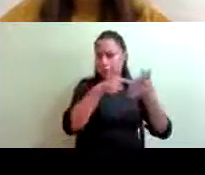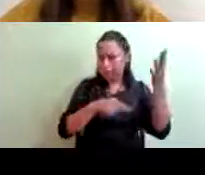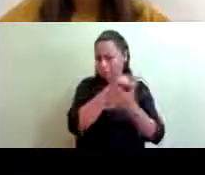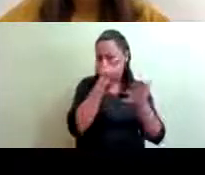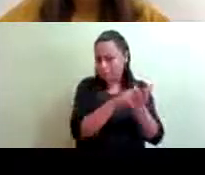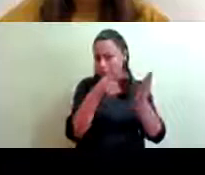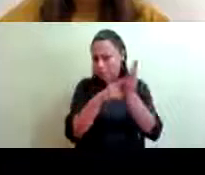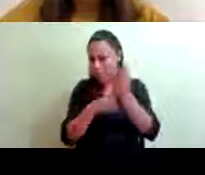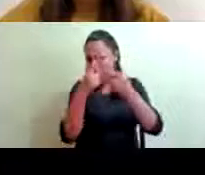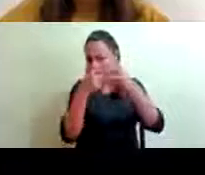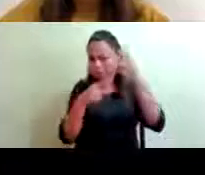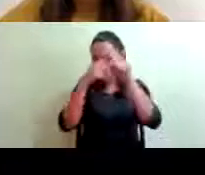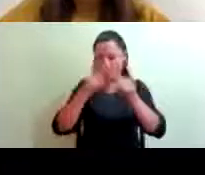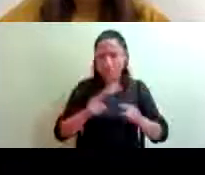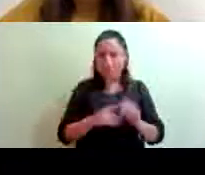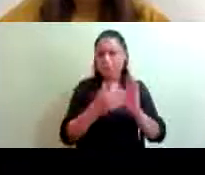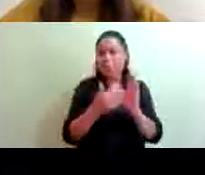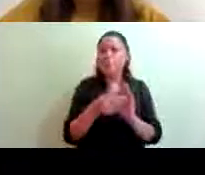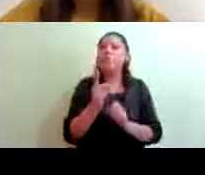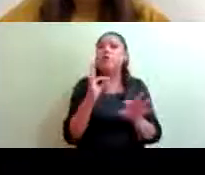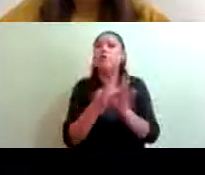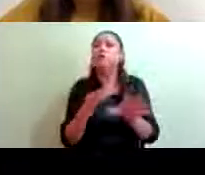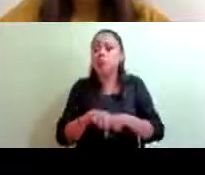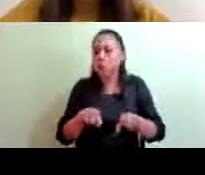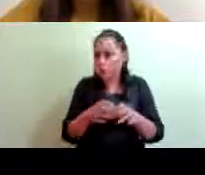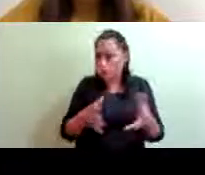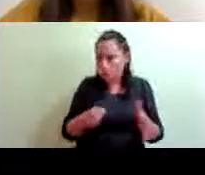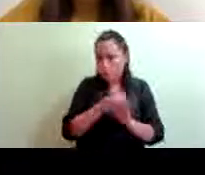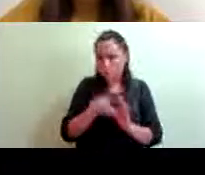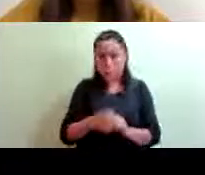adecuada gobernanza y gestión del agua, la satisfacción del derecho humano al agua no es